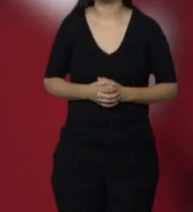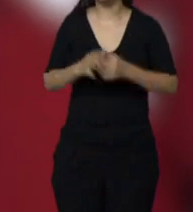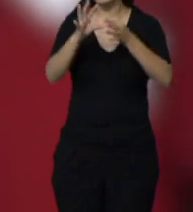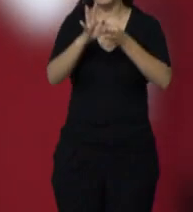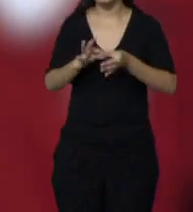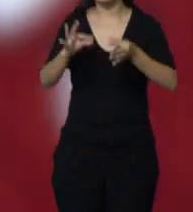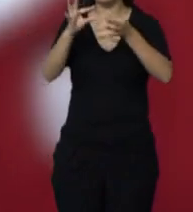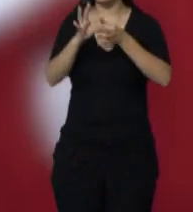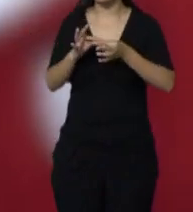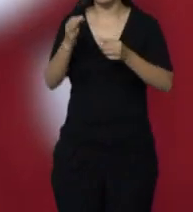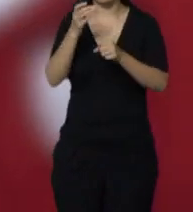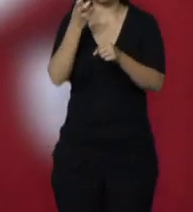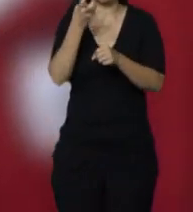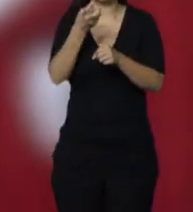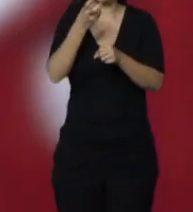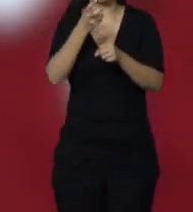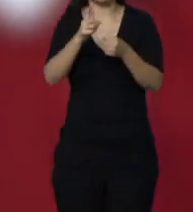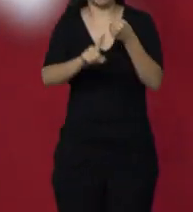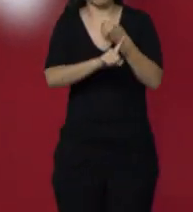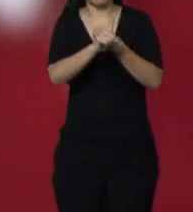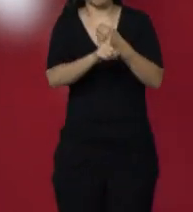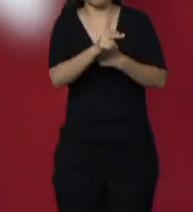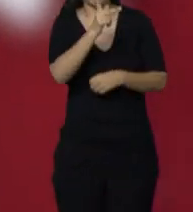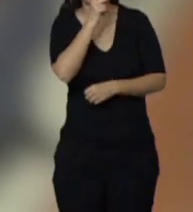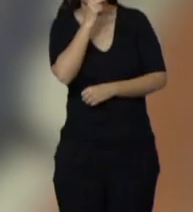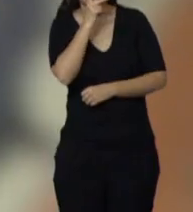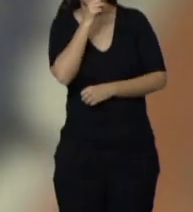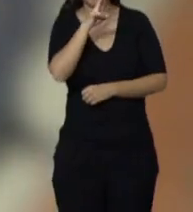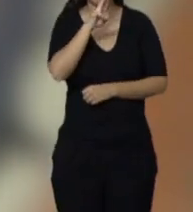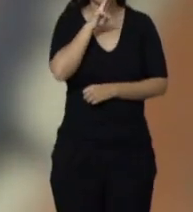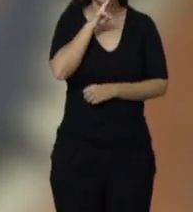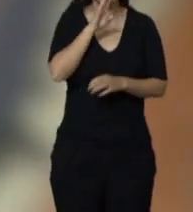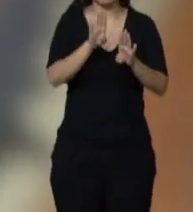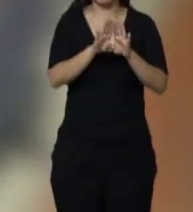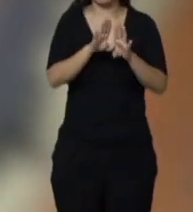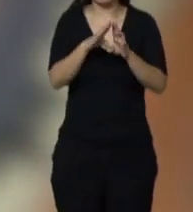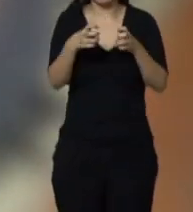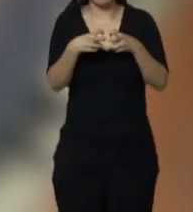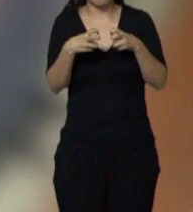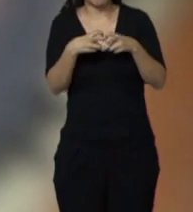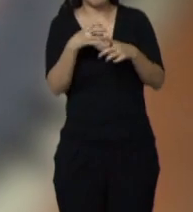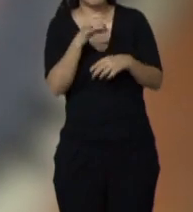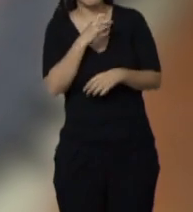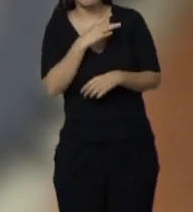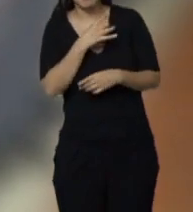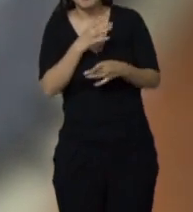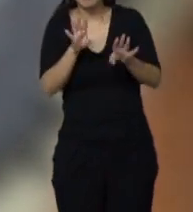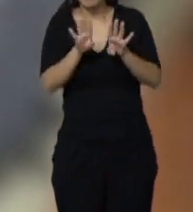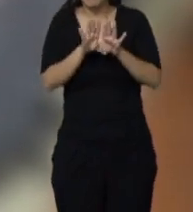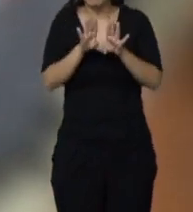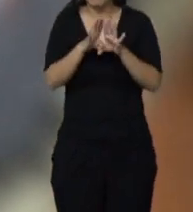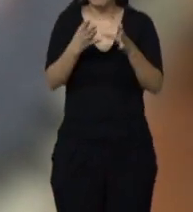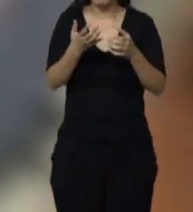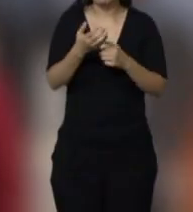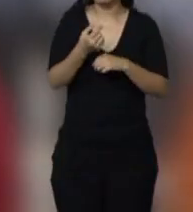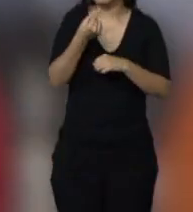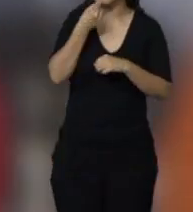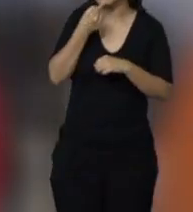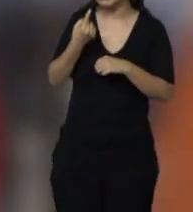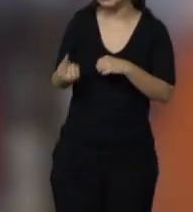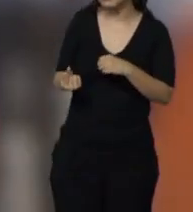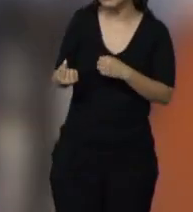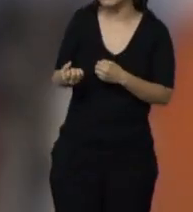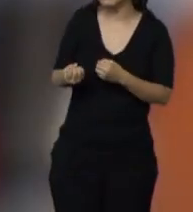que esa situación como padres los tiene asustados y con incertidumbre de cuántos niños se van a cambiar o si el